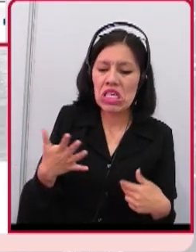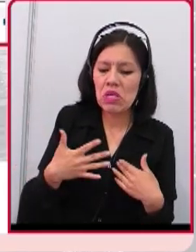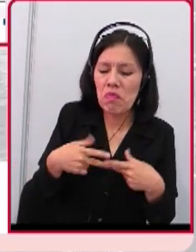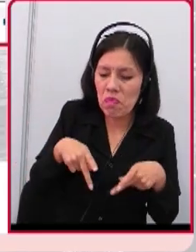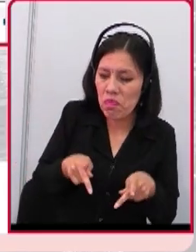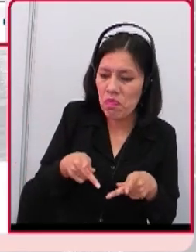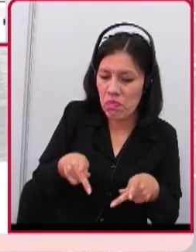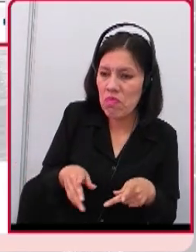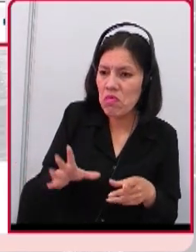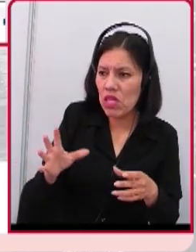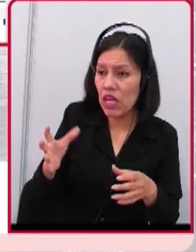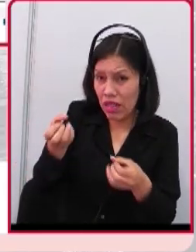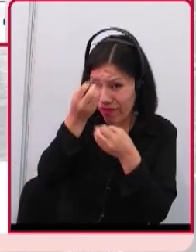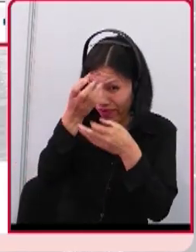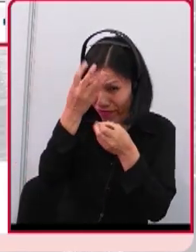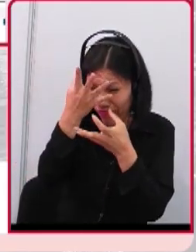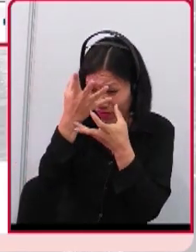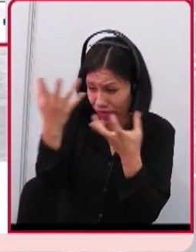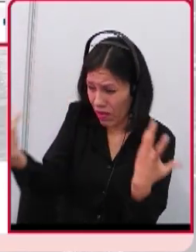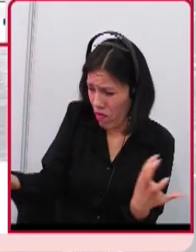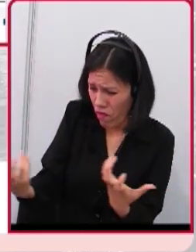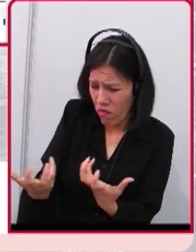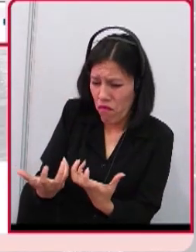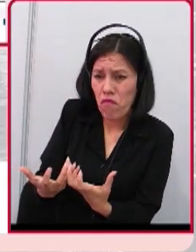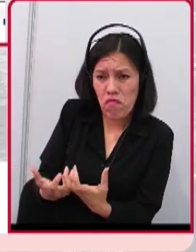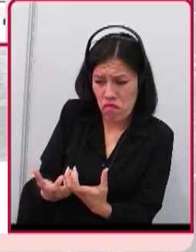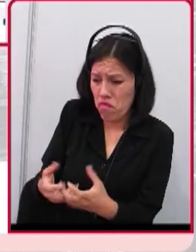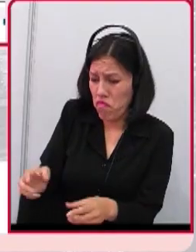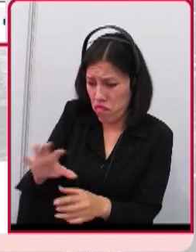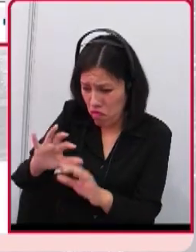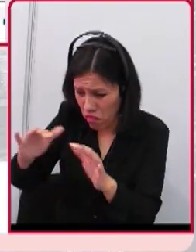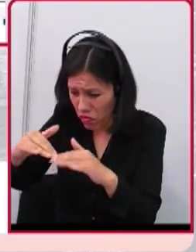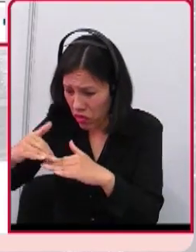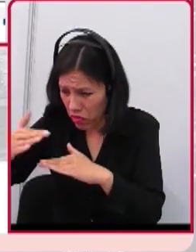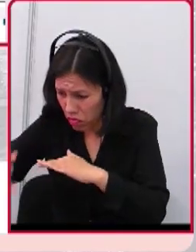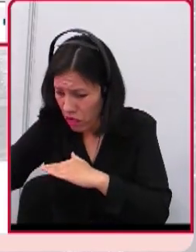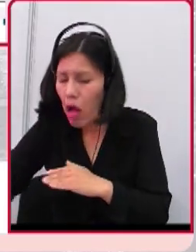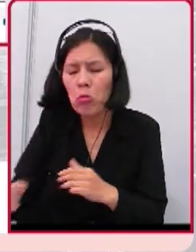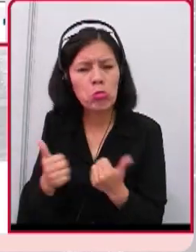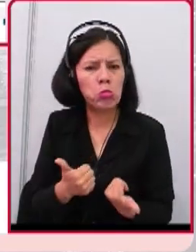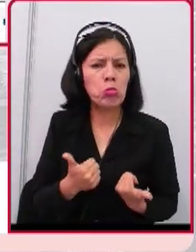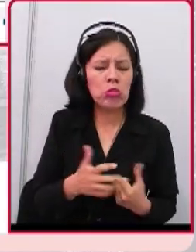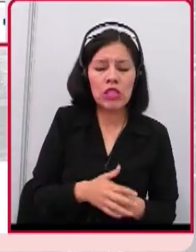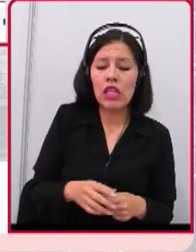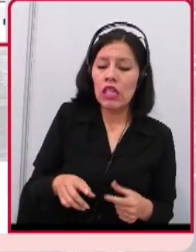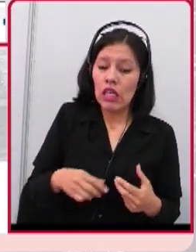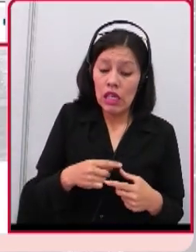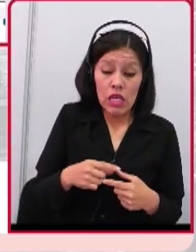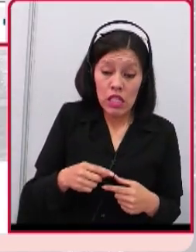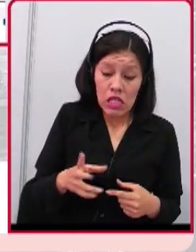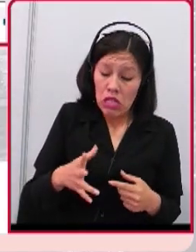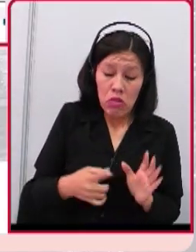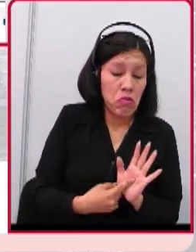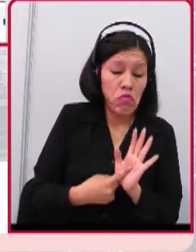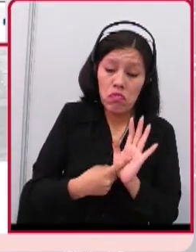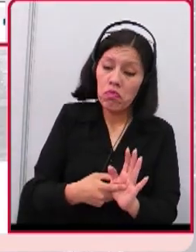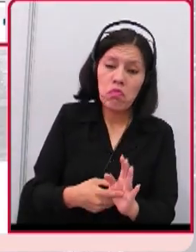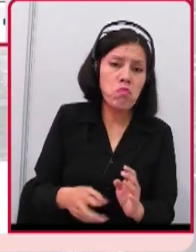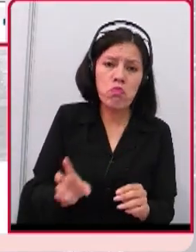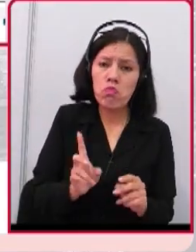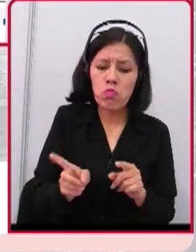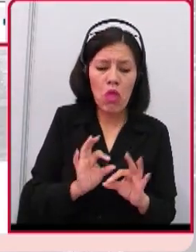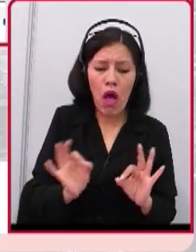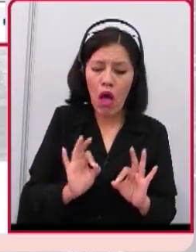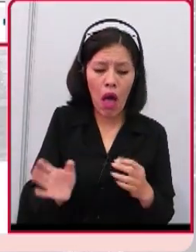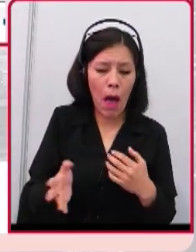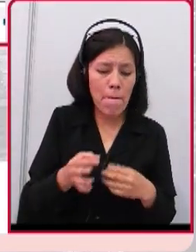datos. Mi yacimiento es heterogéneo y lo representa sin ningún problema. Y de hecho, como les